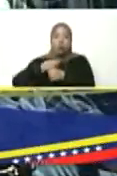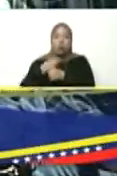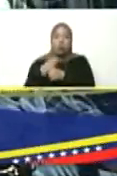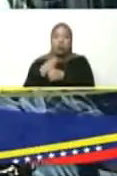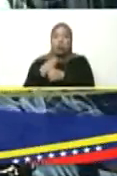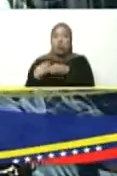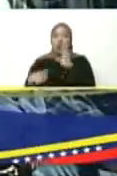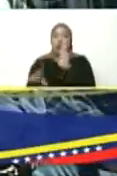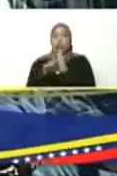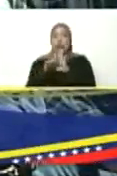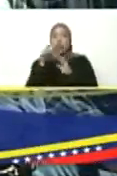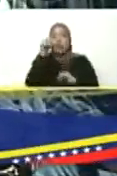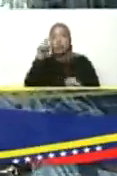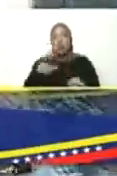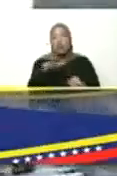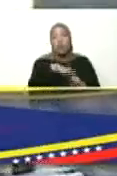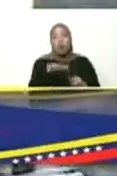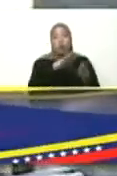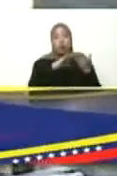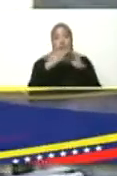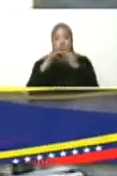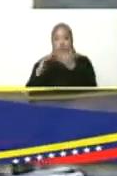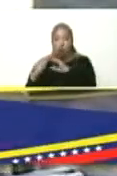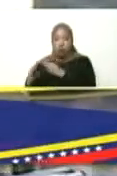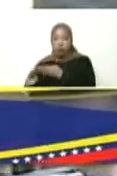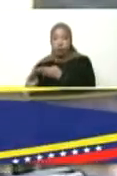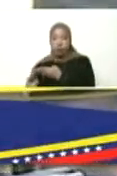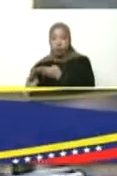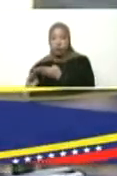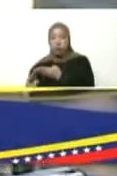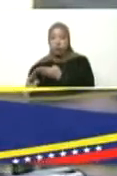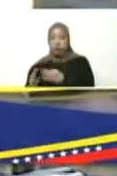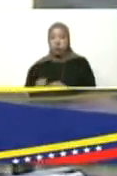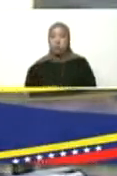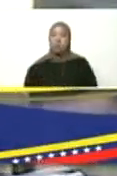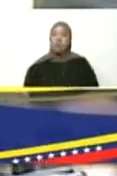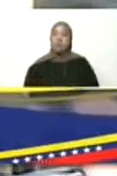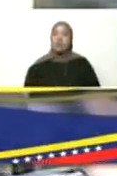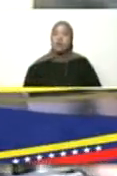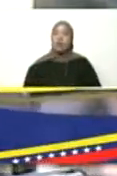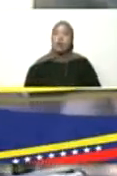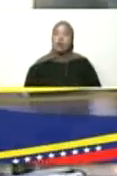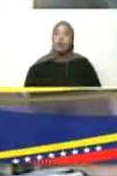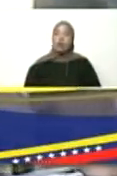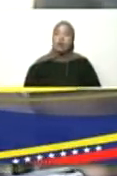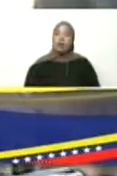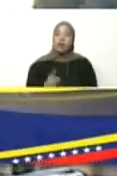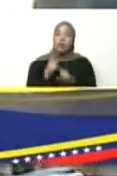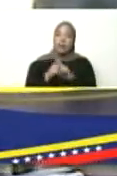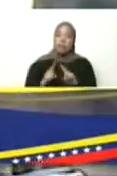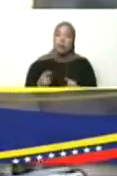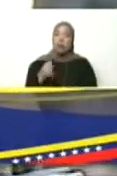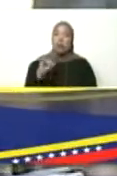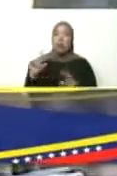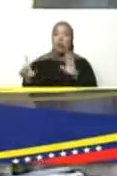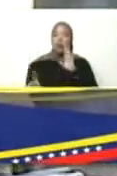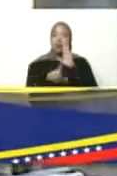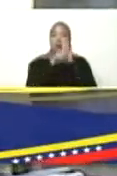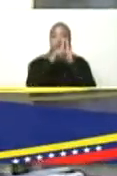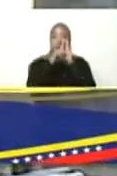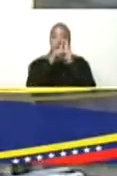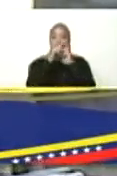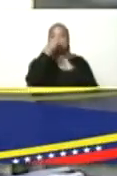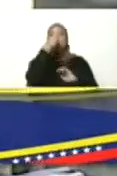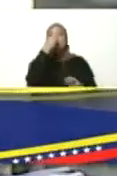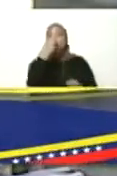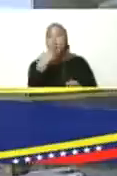esas leyes del poder popular. pero esas leyes del poder popular fueron